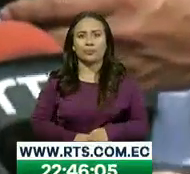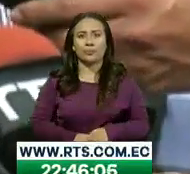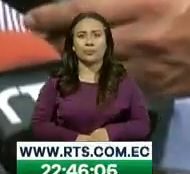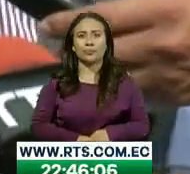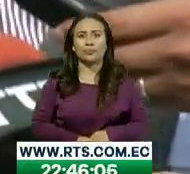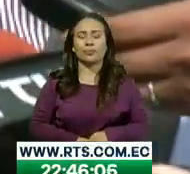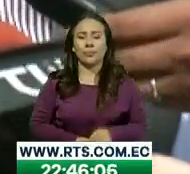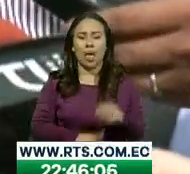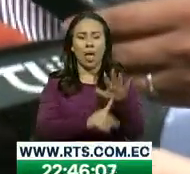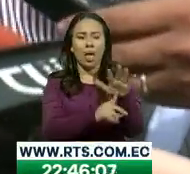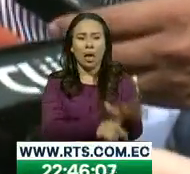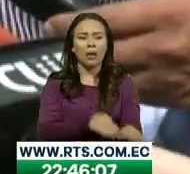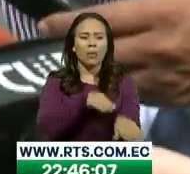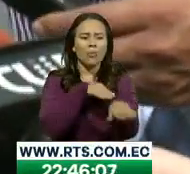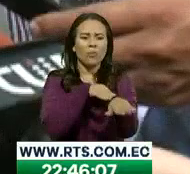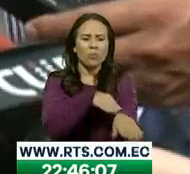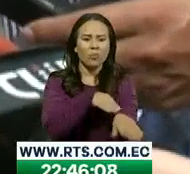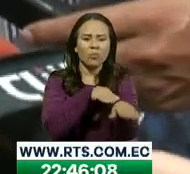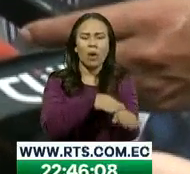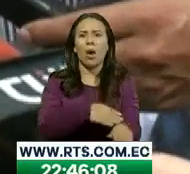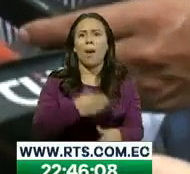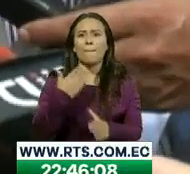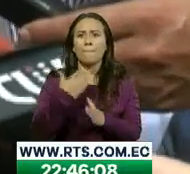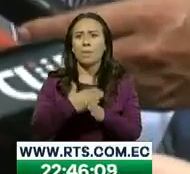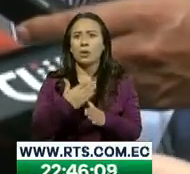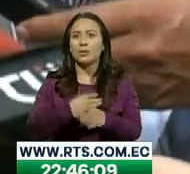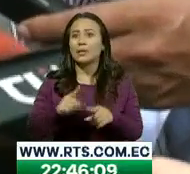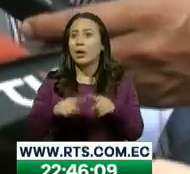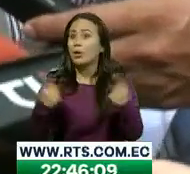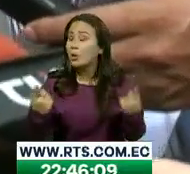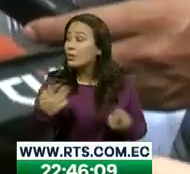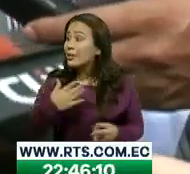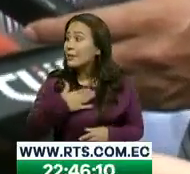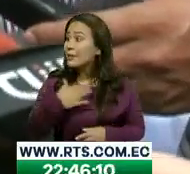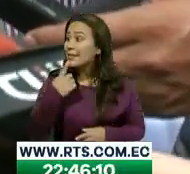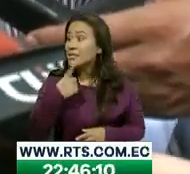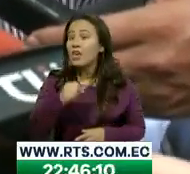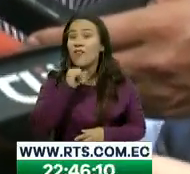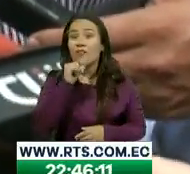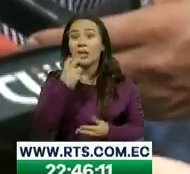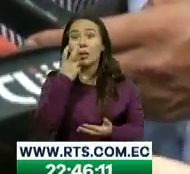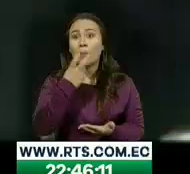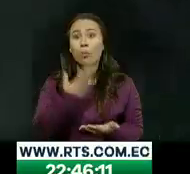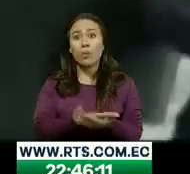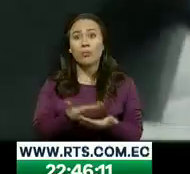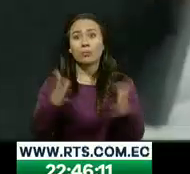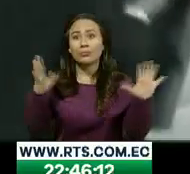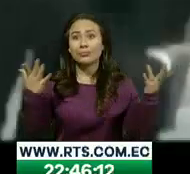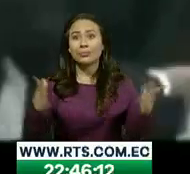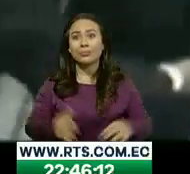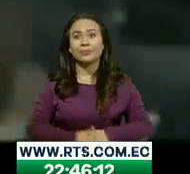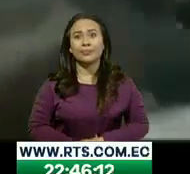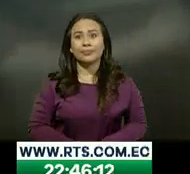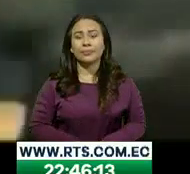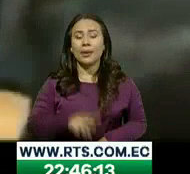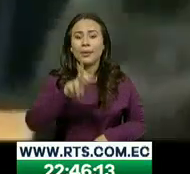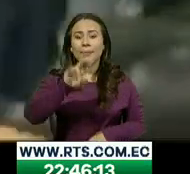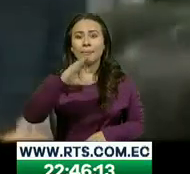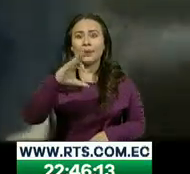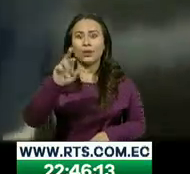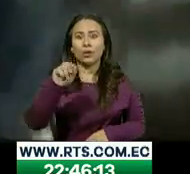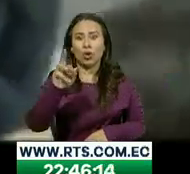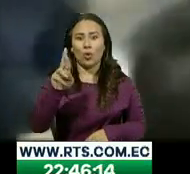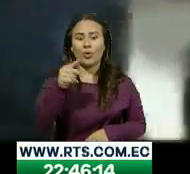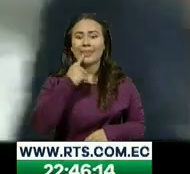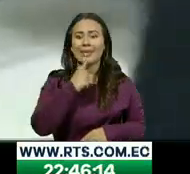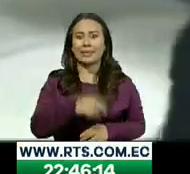Judicial para encontrar, en mi caso, sentenciarme ilegalmente e inconstitucional. Víctor Hugo Erazo, quien fue vinculado al 30S